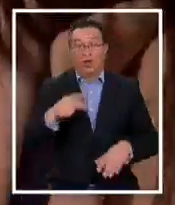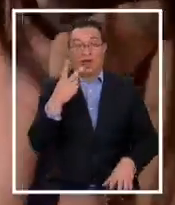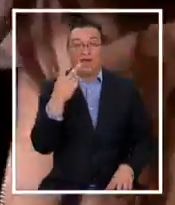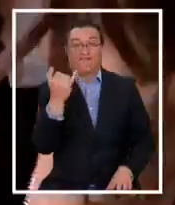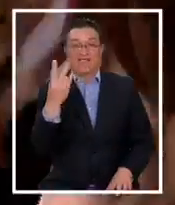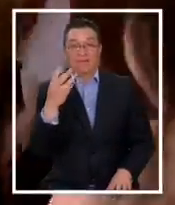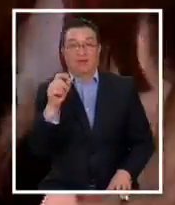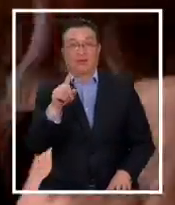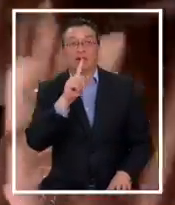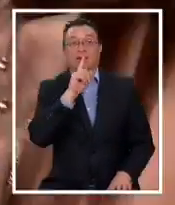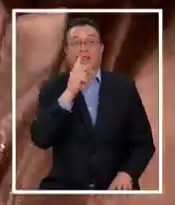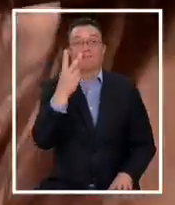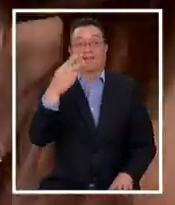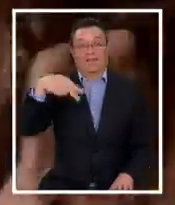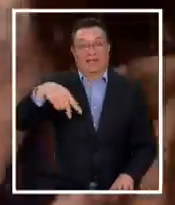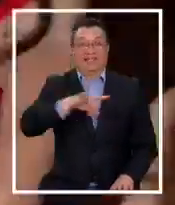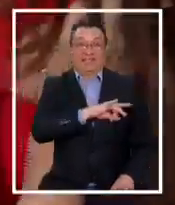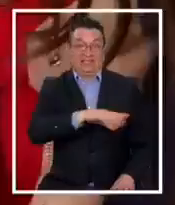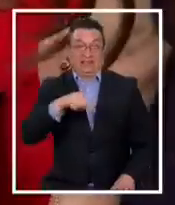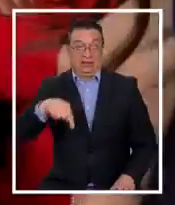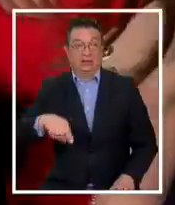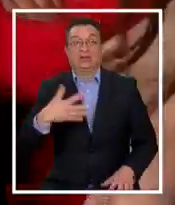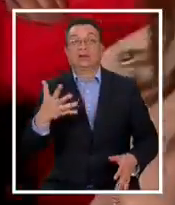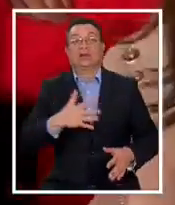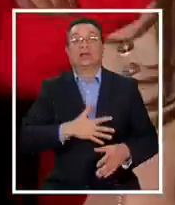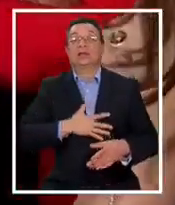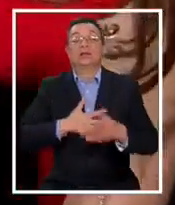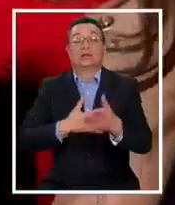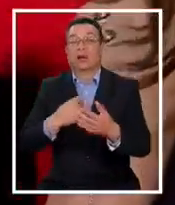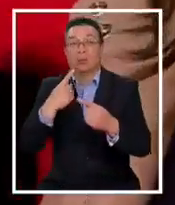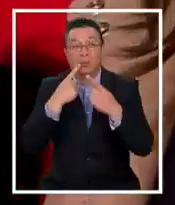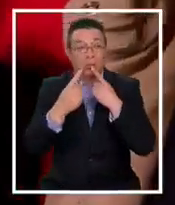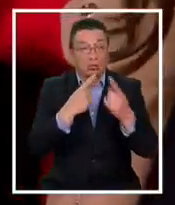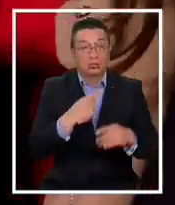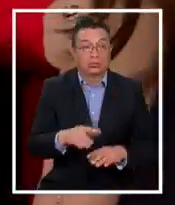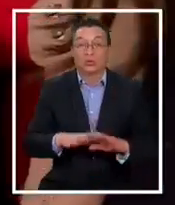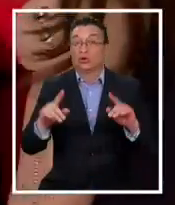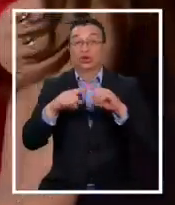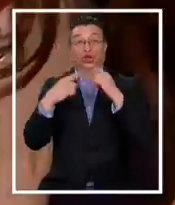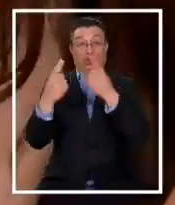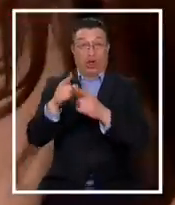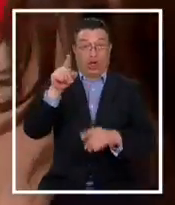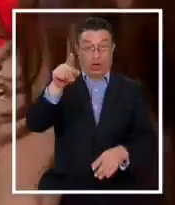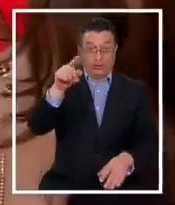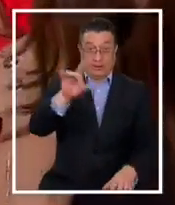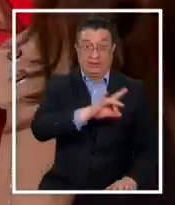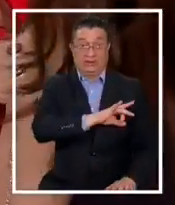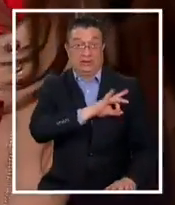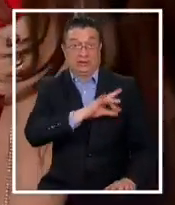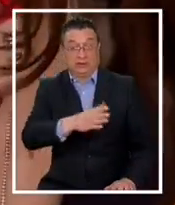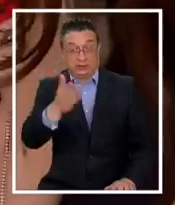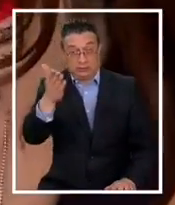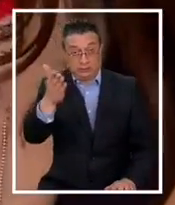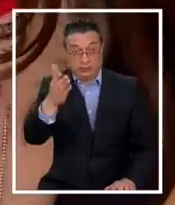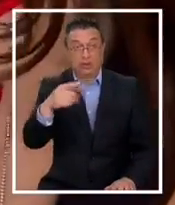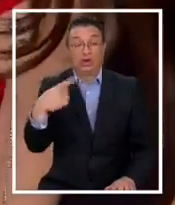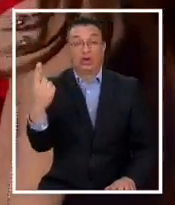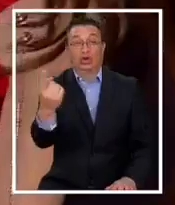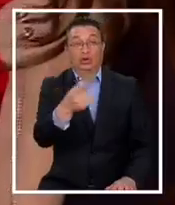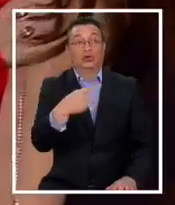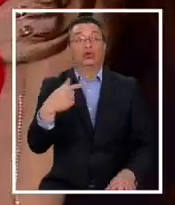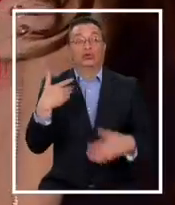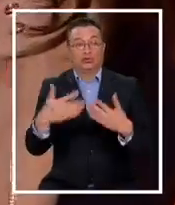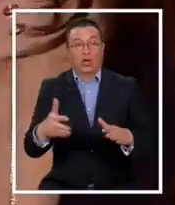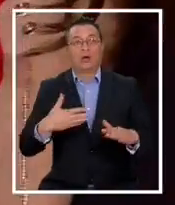televisión nacional de chile señora su sensación frente a esta encuestas ante todo de chile en el pueblo ha